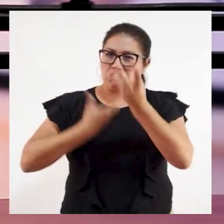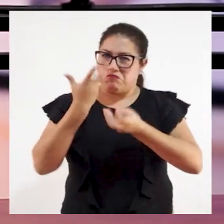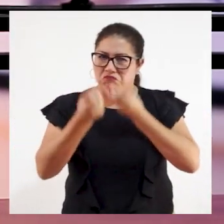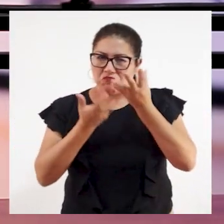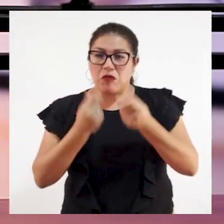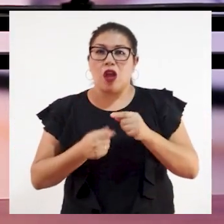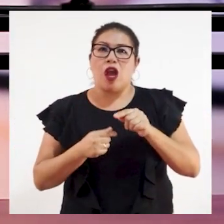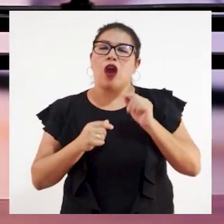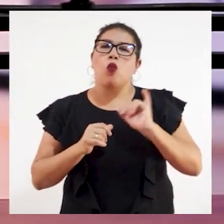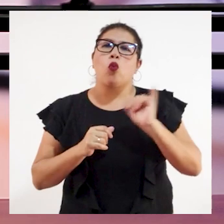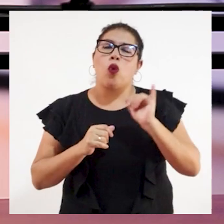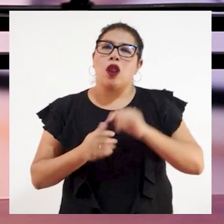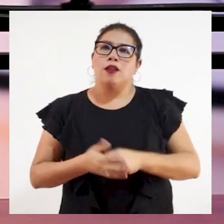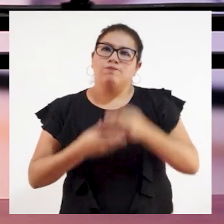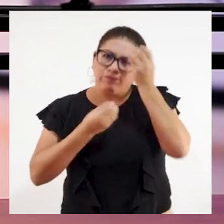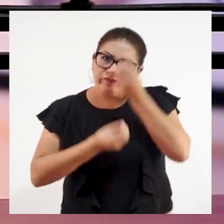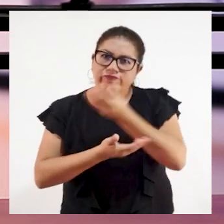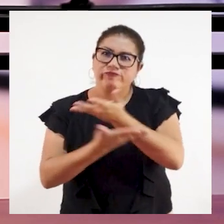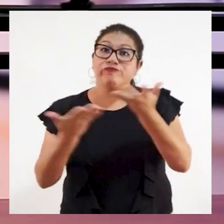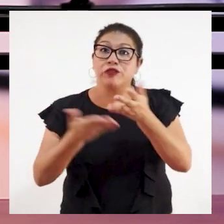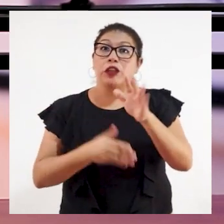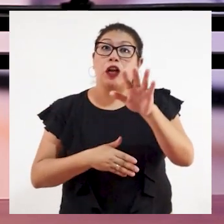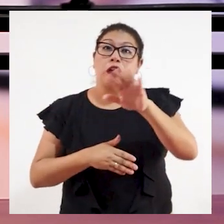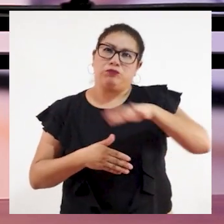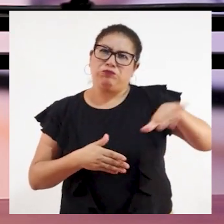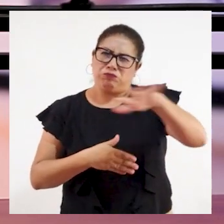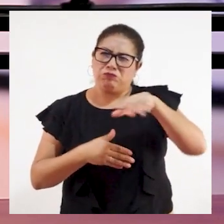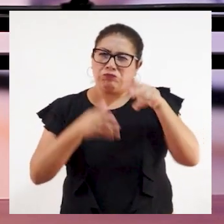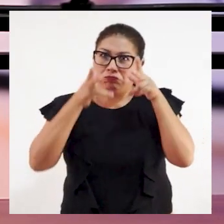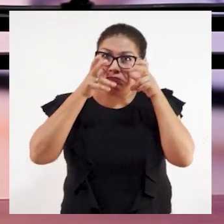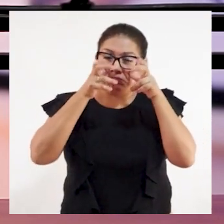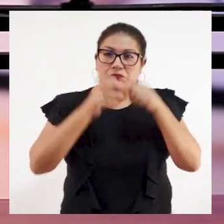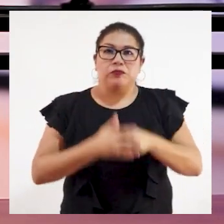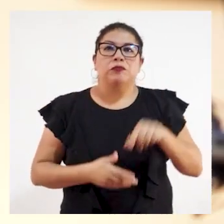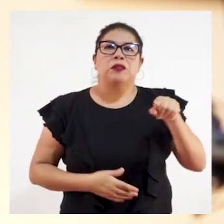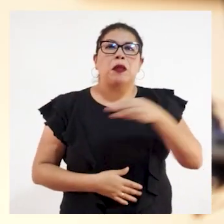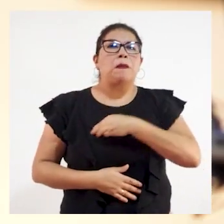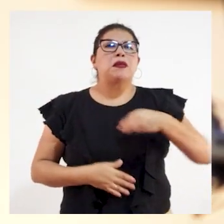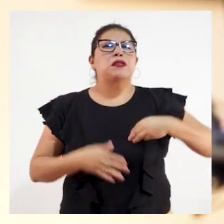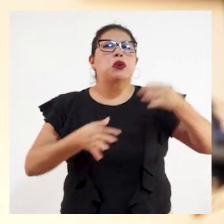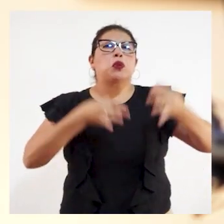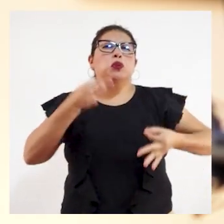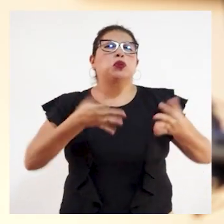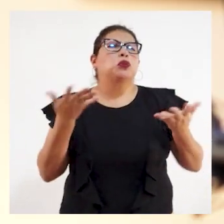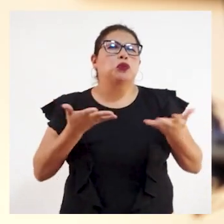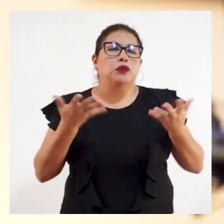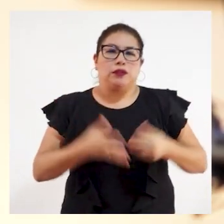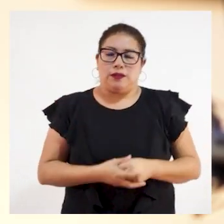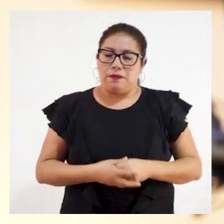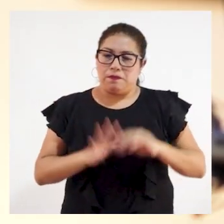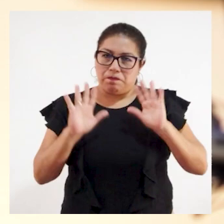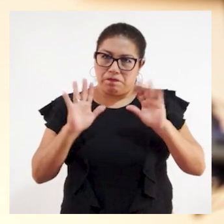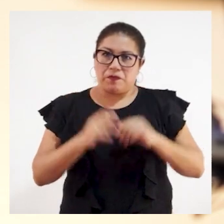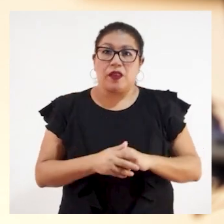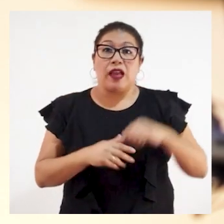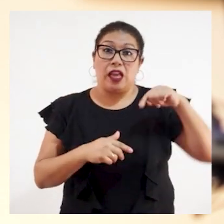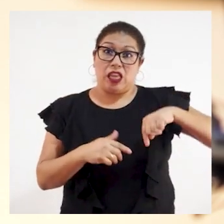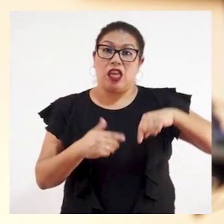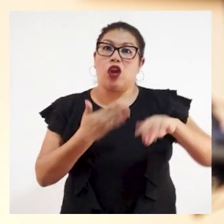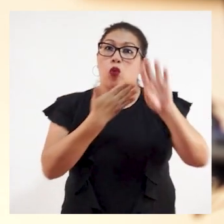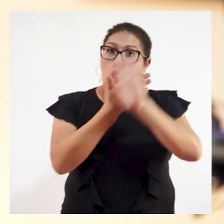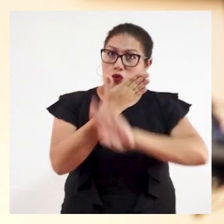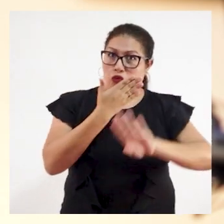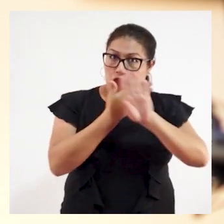nuestro público, que les informe, que cuentan con el Ministerio de Justicia. Cuentan en nuestro país con la